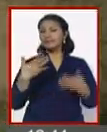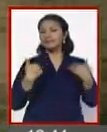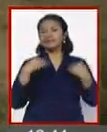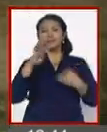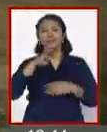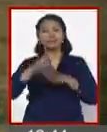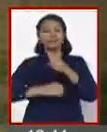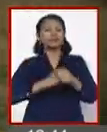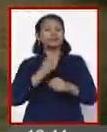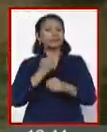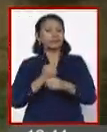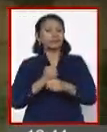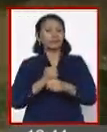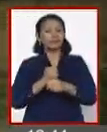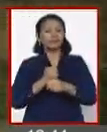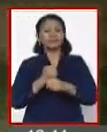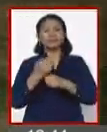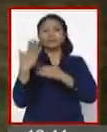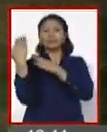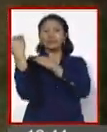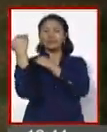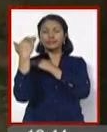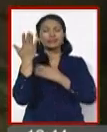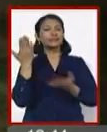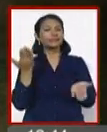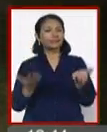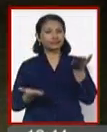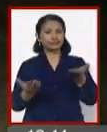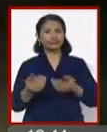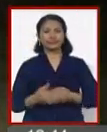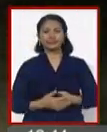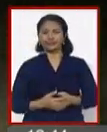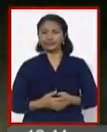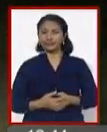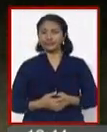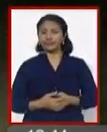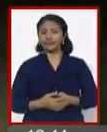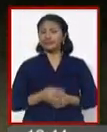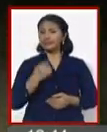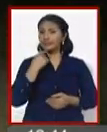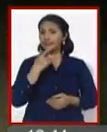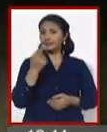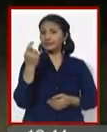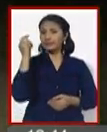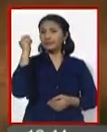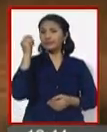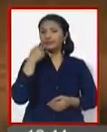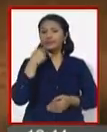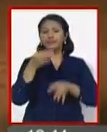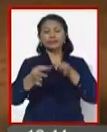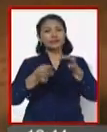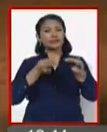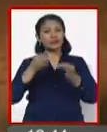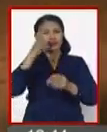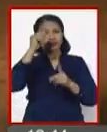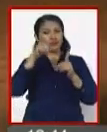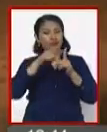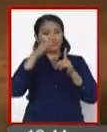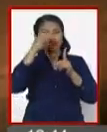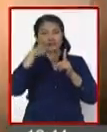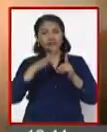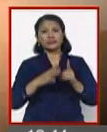años de edad, natural de Santa Cruz. Aparentemente hay una versión de un testigo que manifiesta de que este